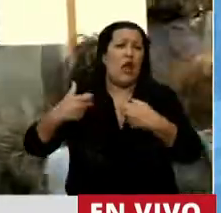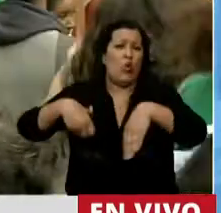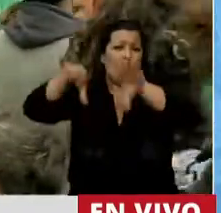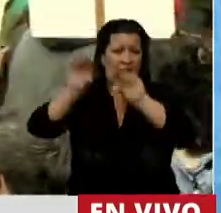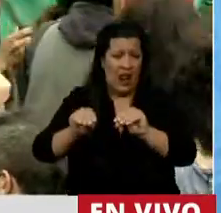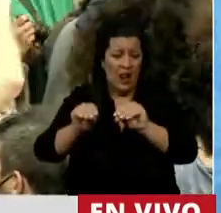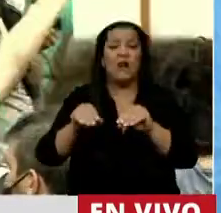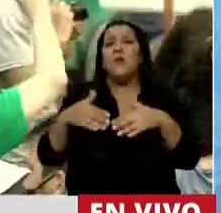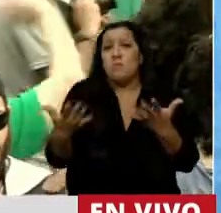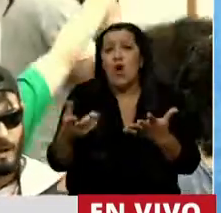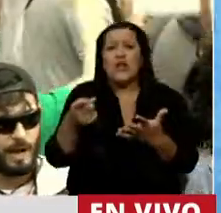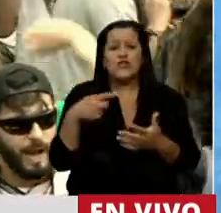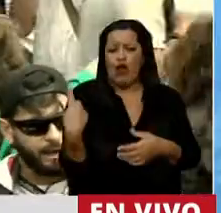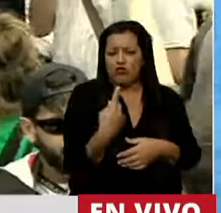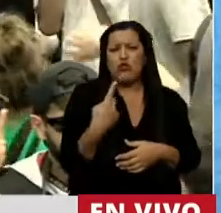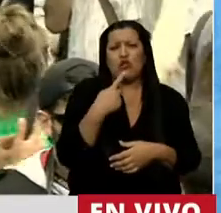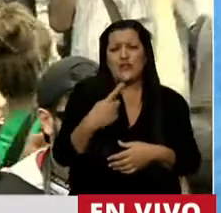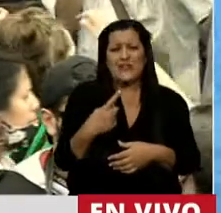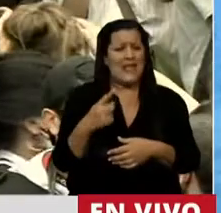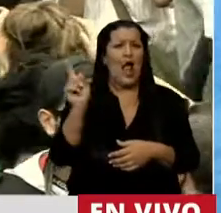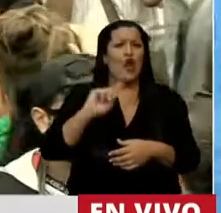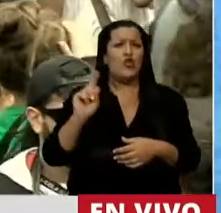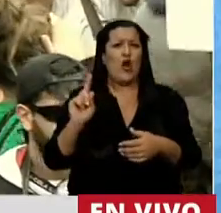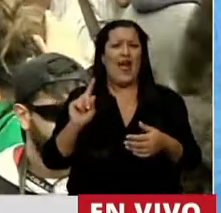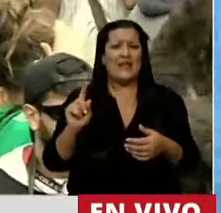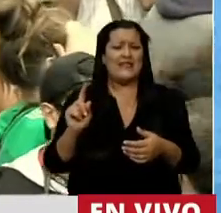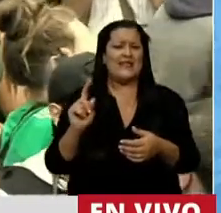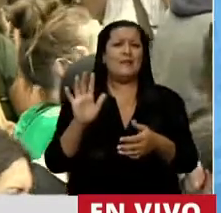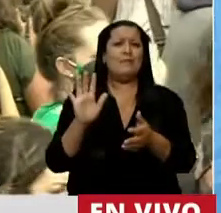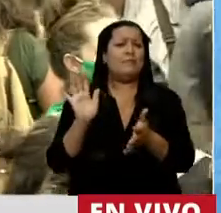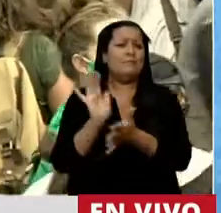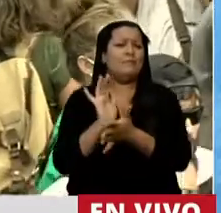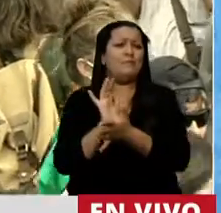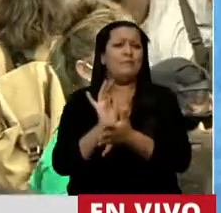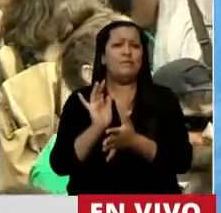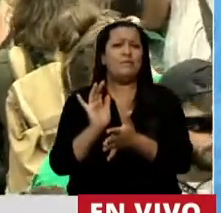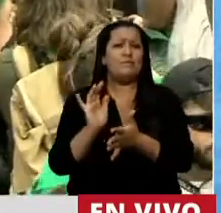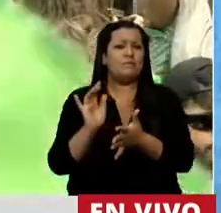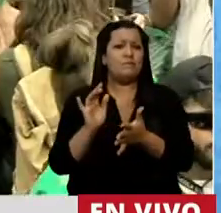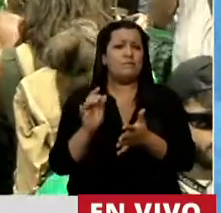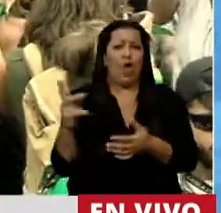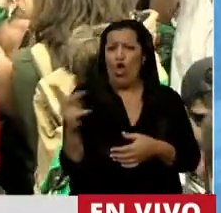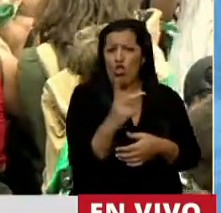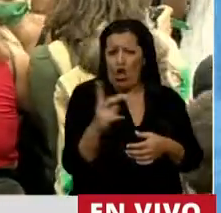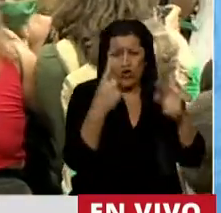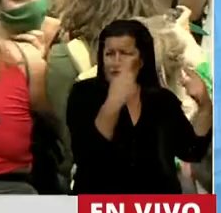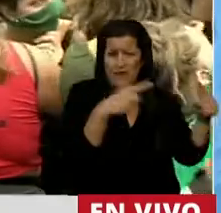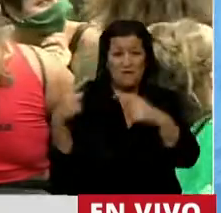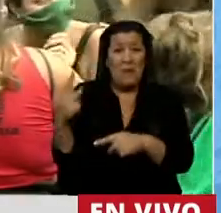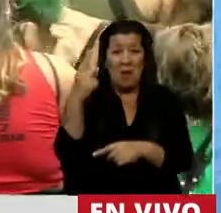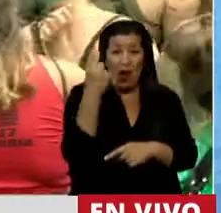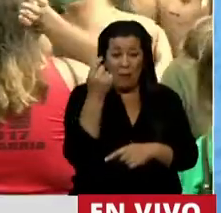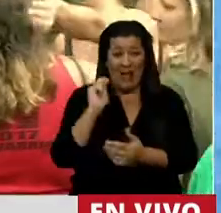Por eso es que más allá de que una cosa no compense ni tape a la otra, es que el subsidio nos parece